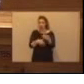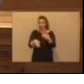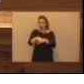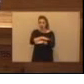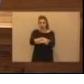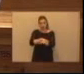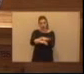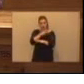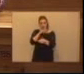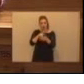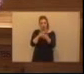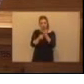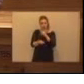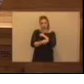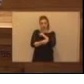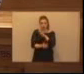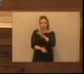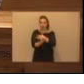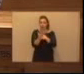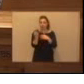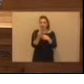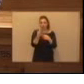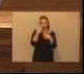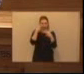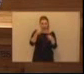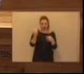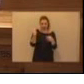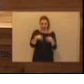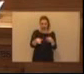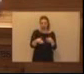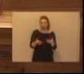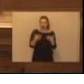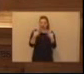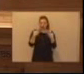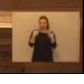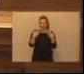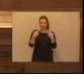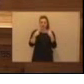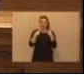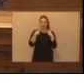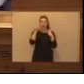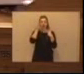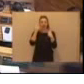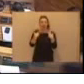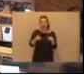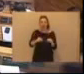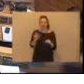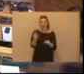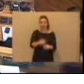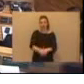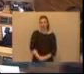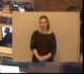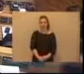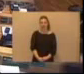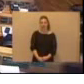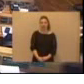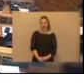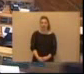proyectos estratégicos, que sean una realidad lo antes posible, por sus propios intereses y por los intereses de Asturias. Muchísimas gracias.